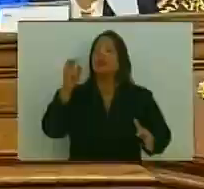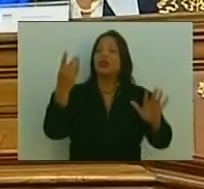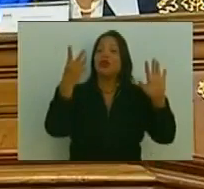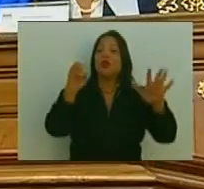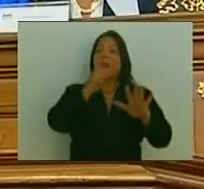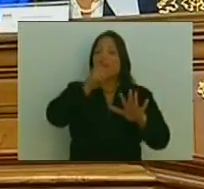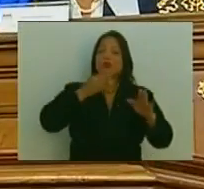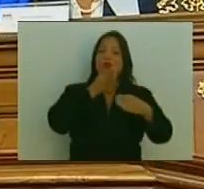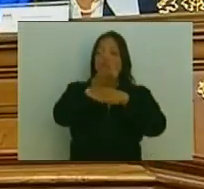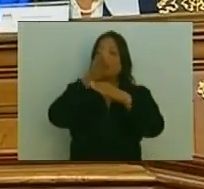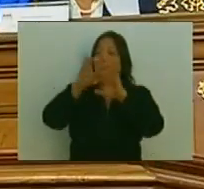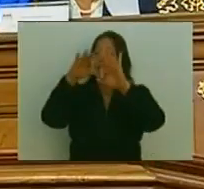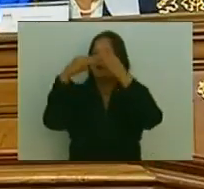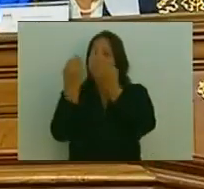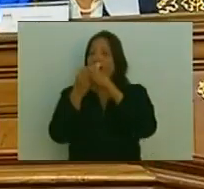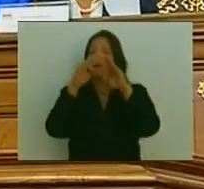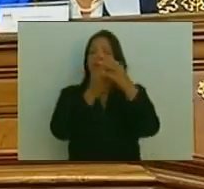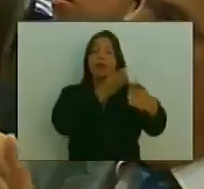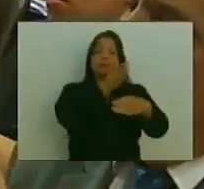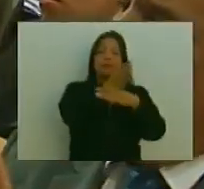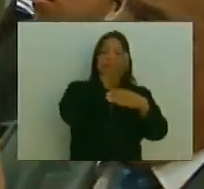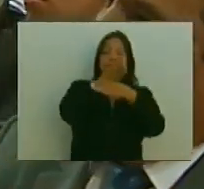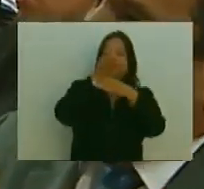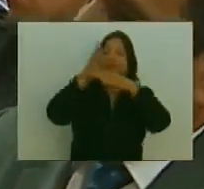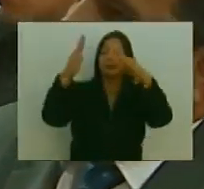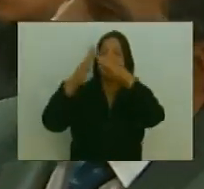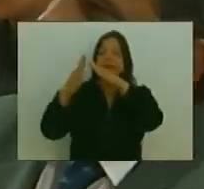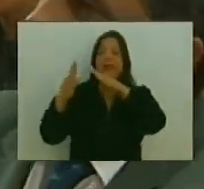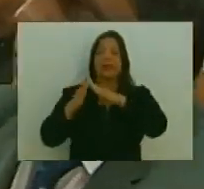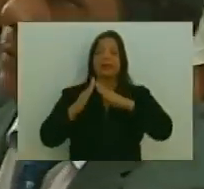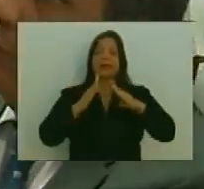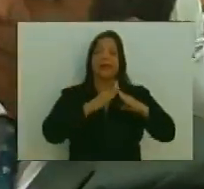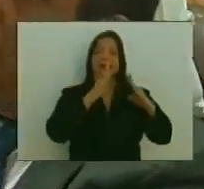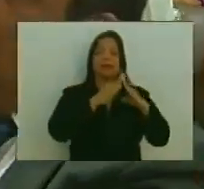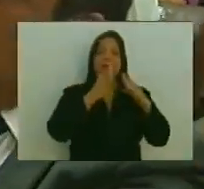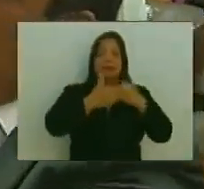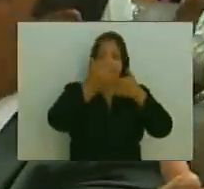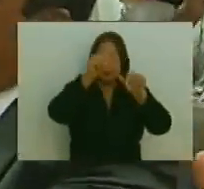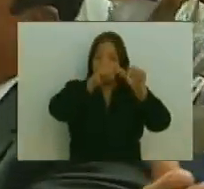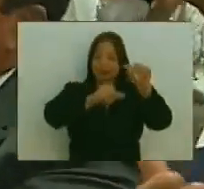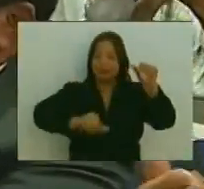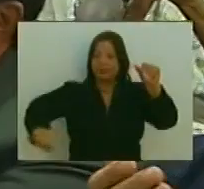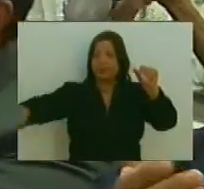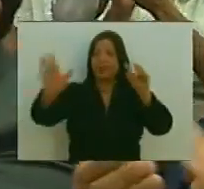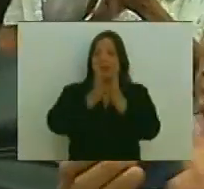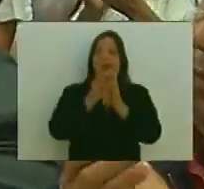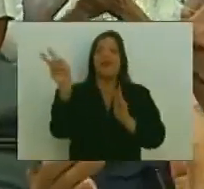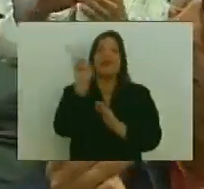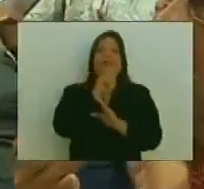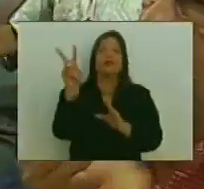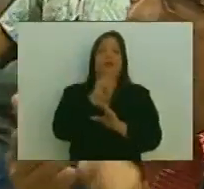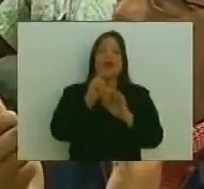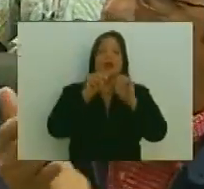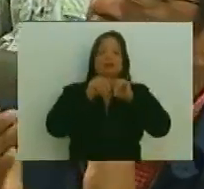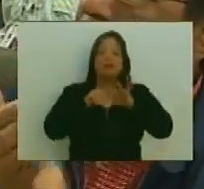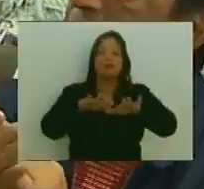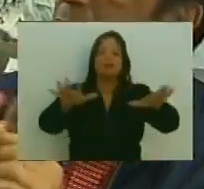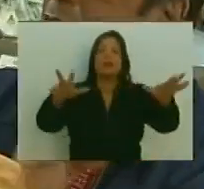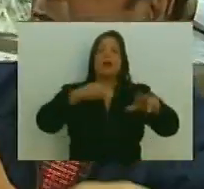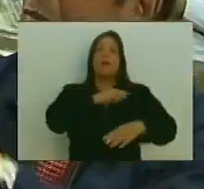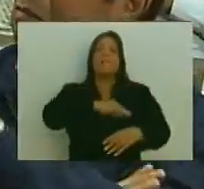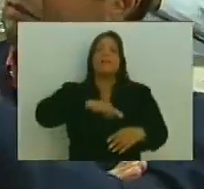1.681.290 hogares, casa a casa, a lo largo de nuestro territorio. Es esta